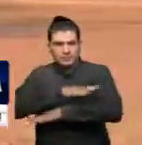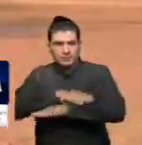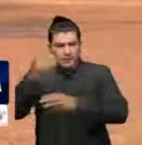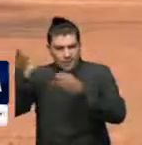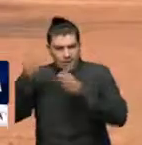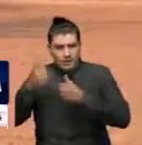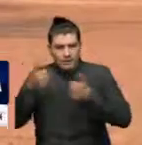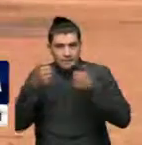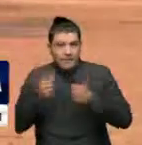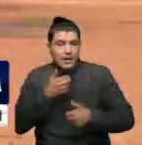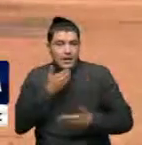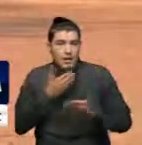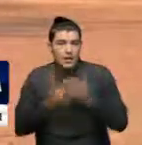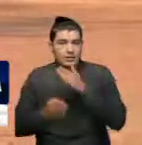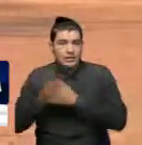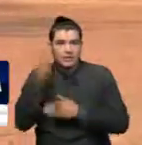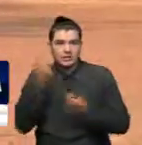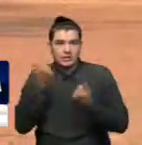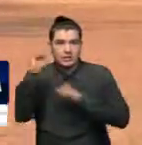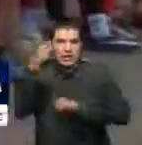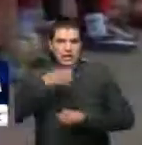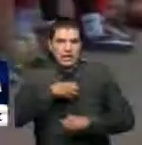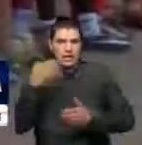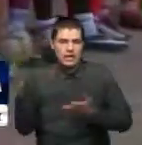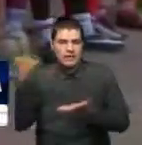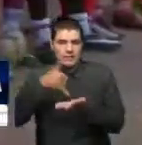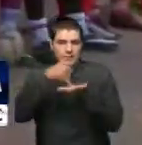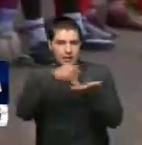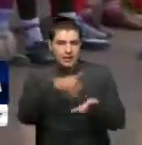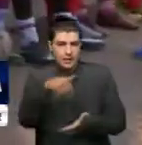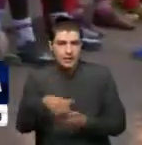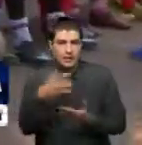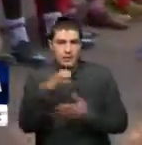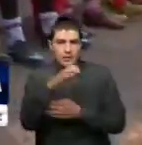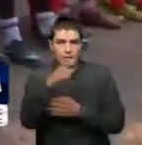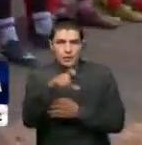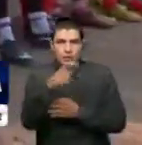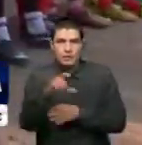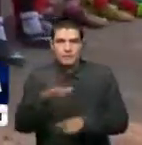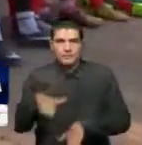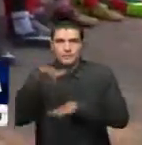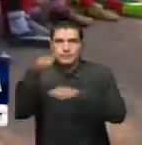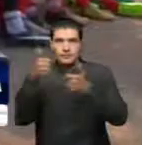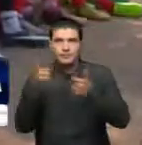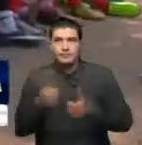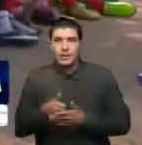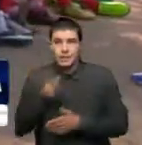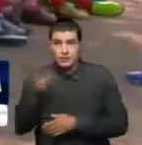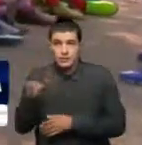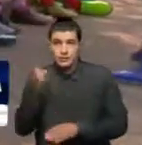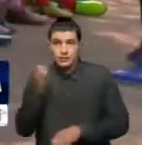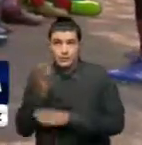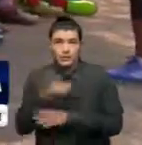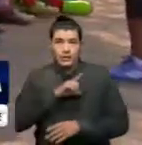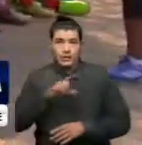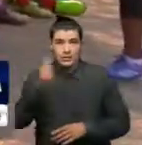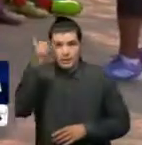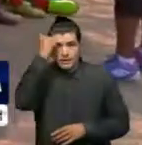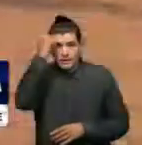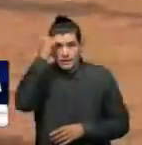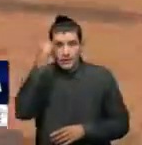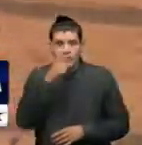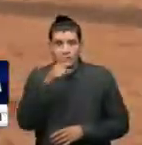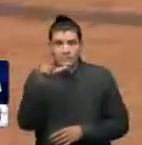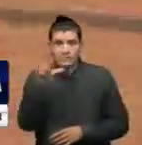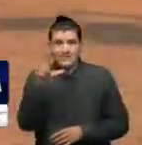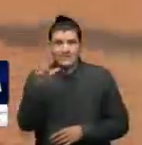bien, gracias a Dios ganamos el torneo y trajimos un trofeo para Cúcuta. El Club Juventus Chamito, dirigido por el profesor César Mejía, cumple